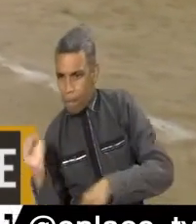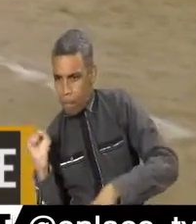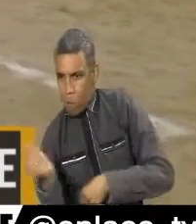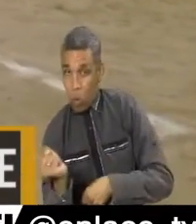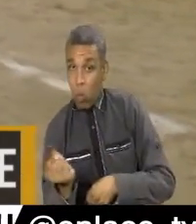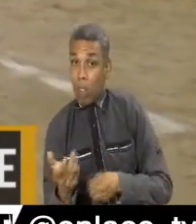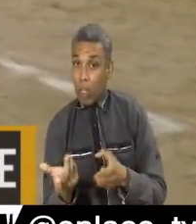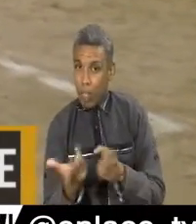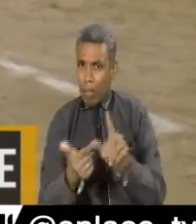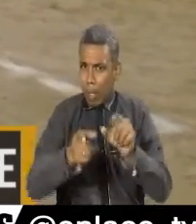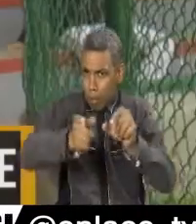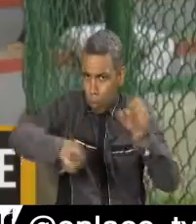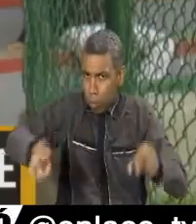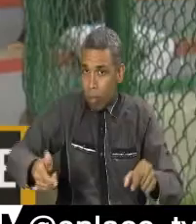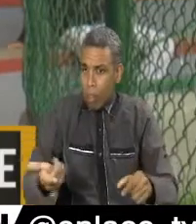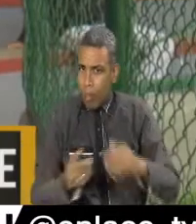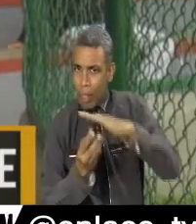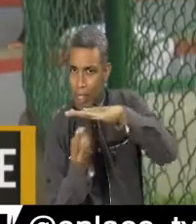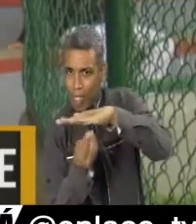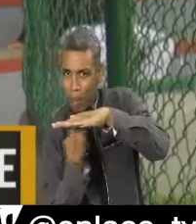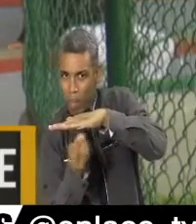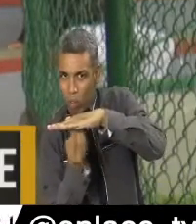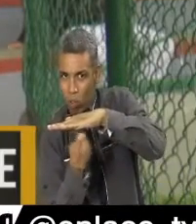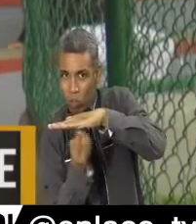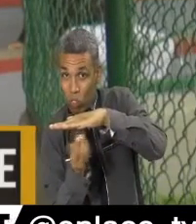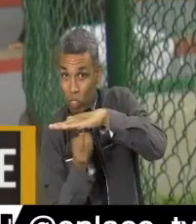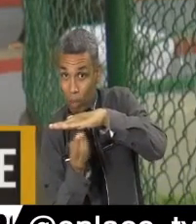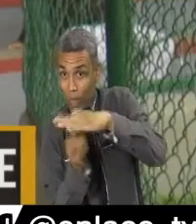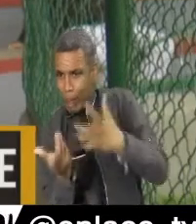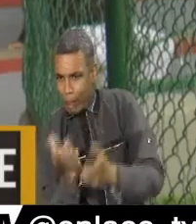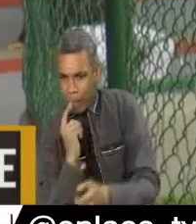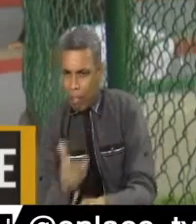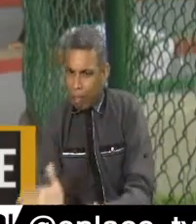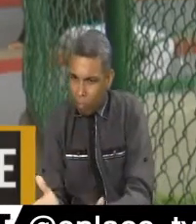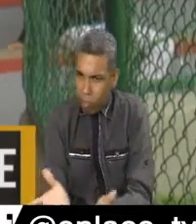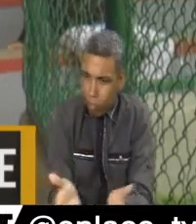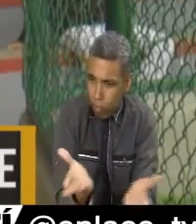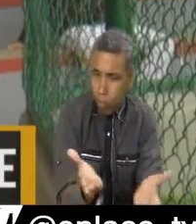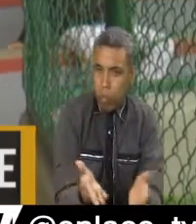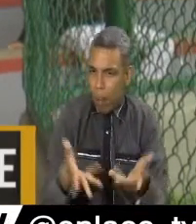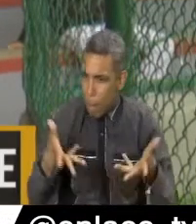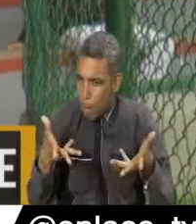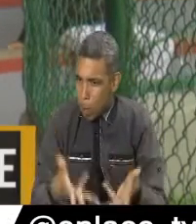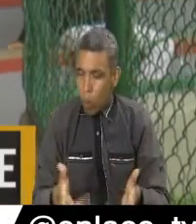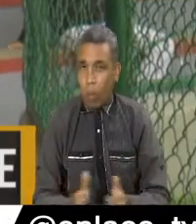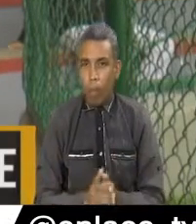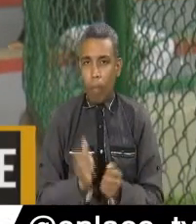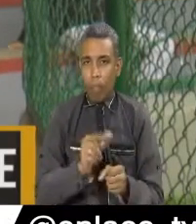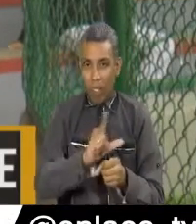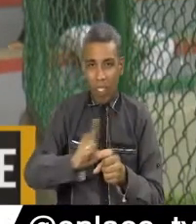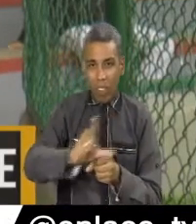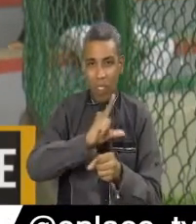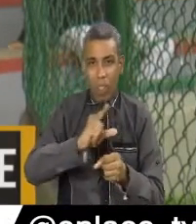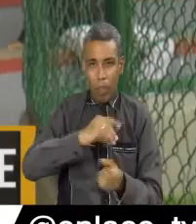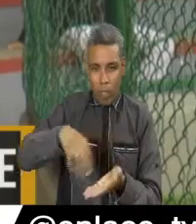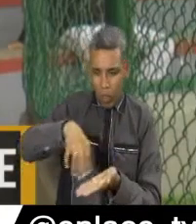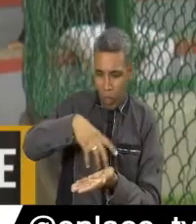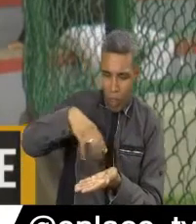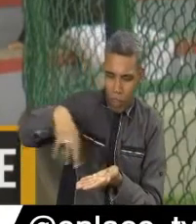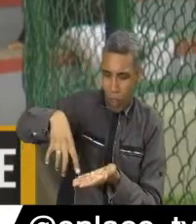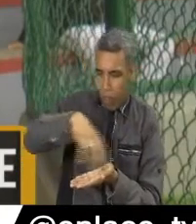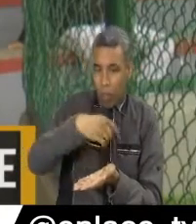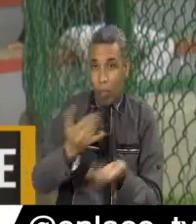nuevas figuras. Es un semillero, la Liga de Santander está ahorita promoviendo un torneo municipal